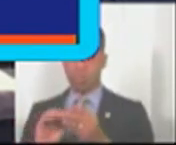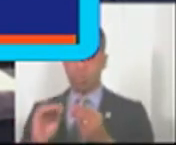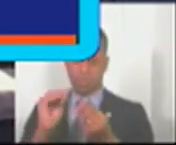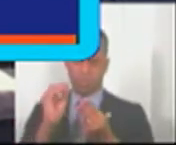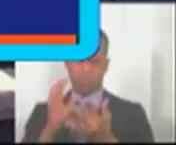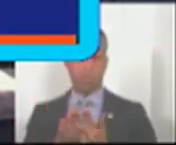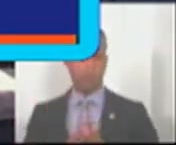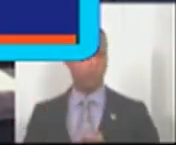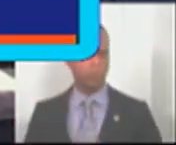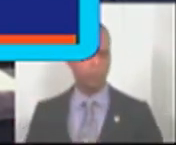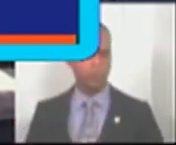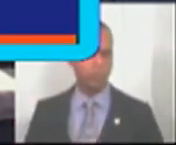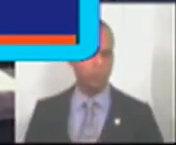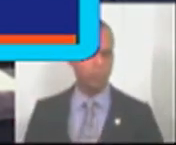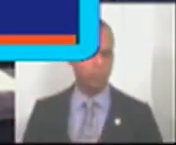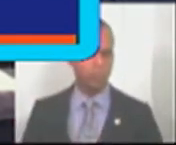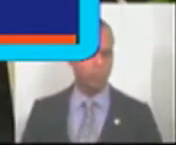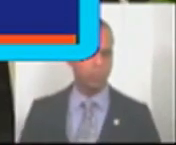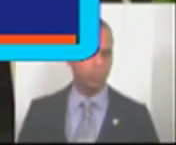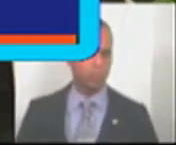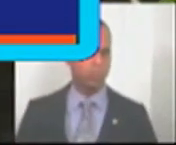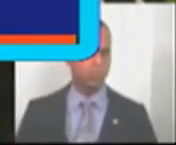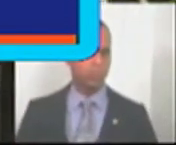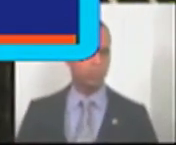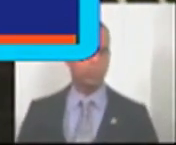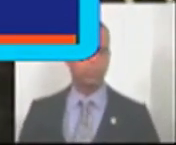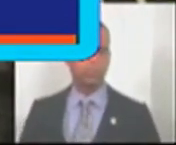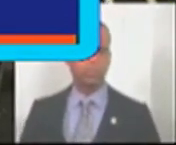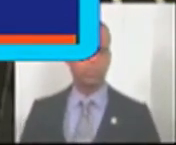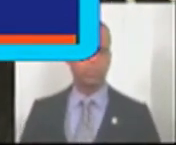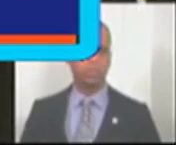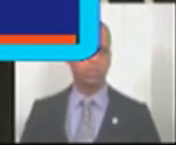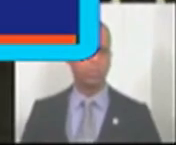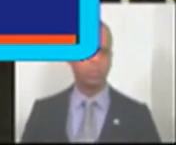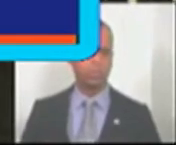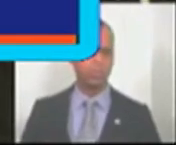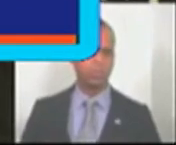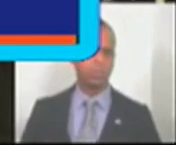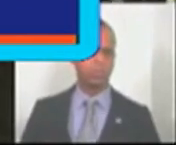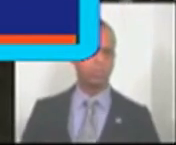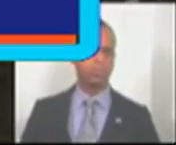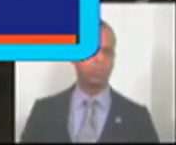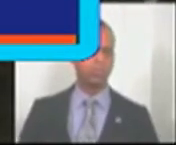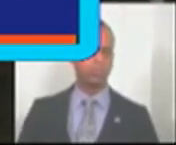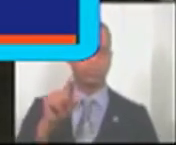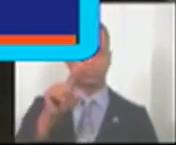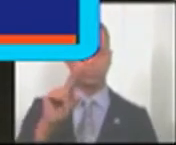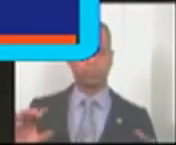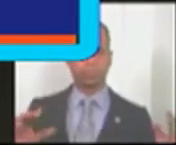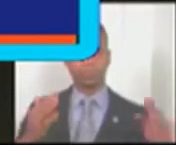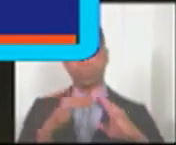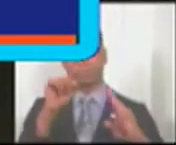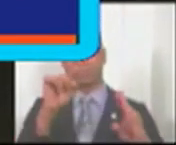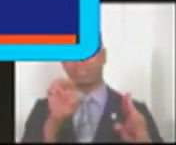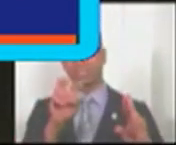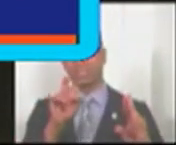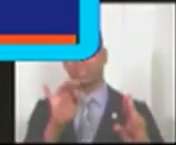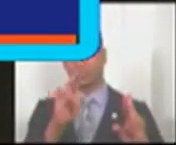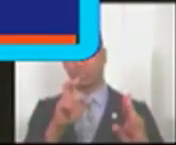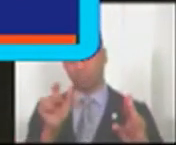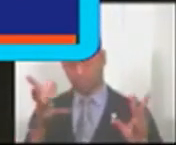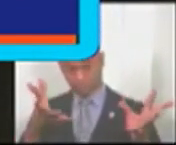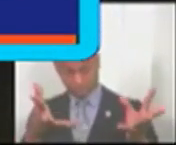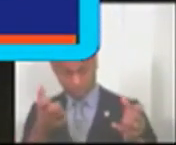maravilloso. Es decir, a todos los que quieren llegar a la cumbre del Everest, si quiere usted llegar a